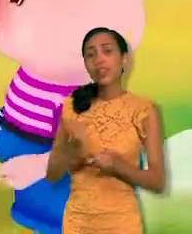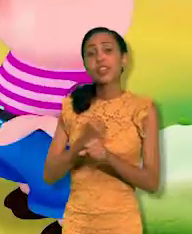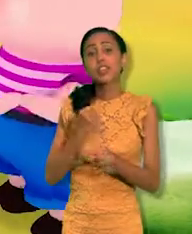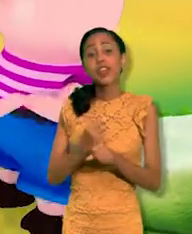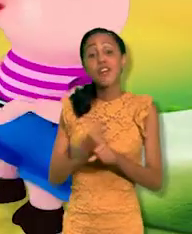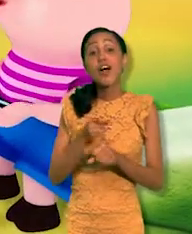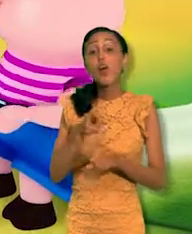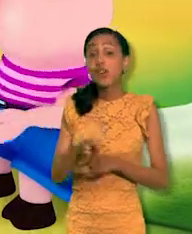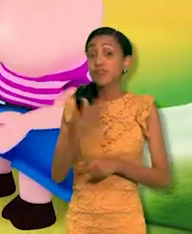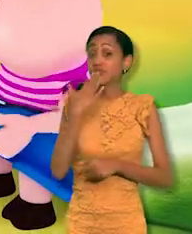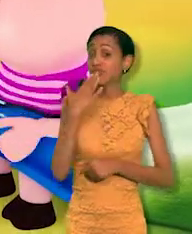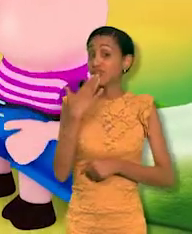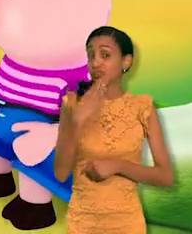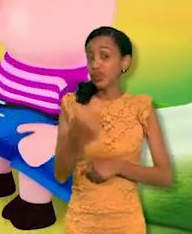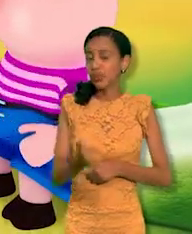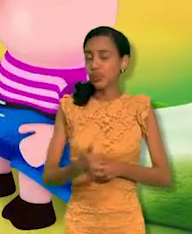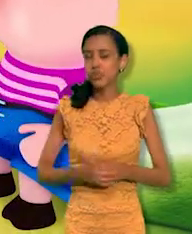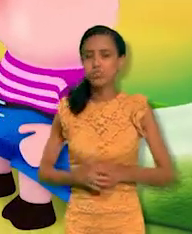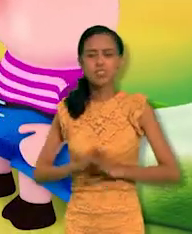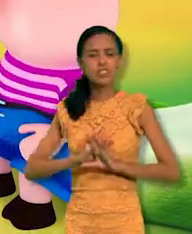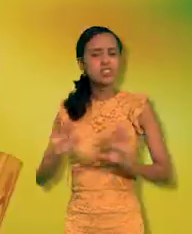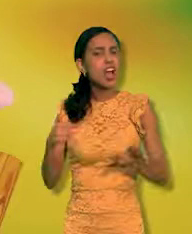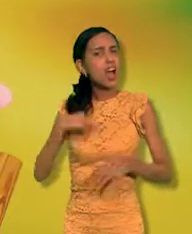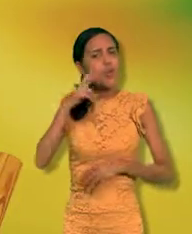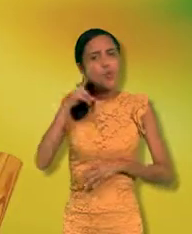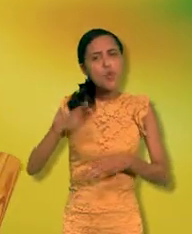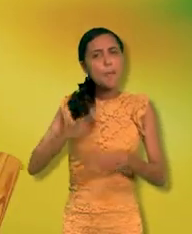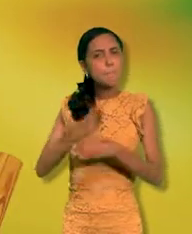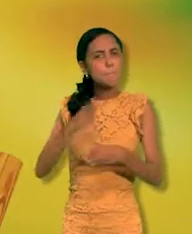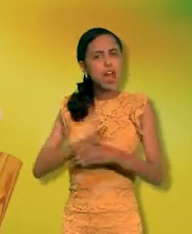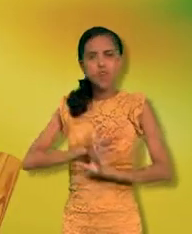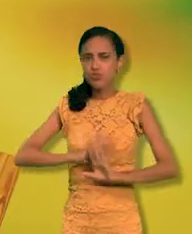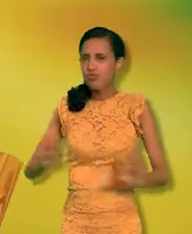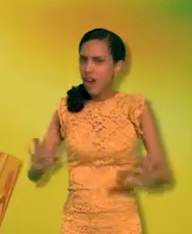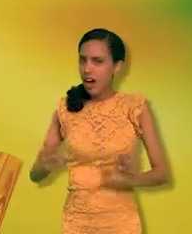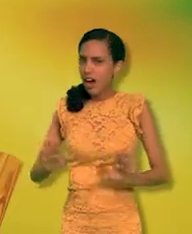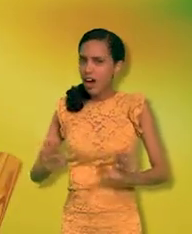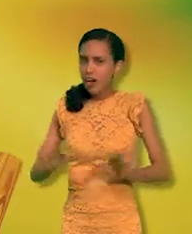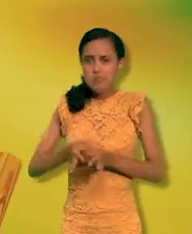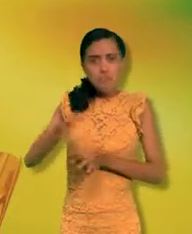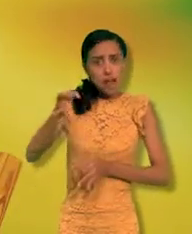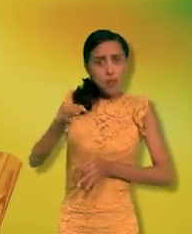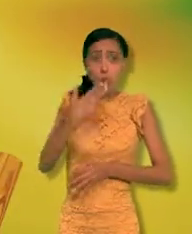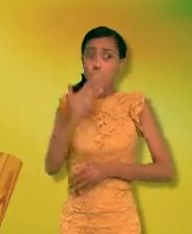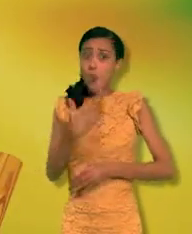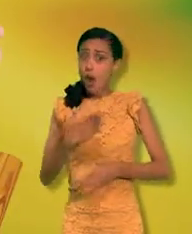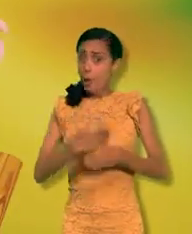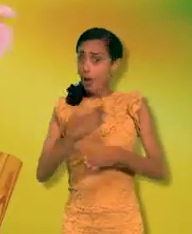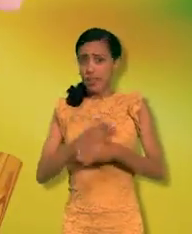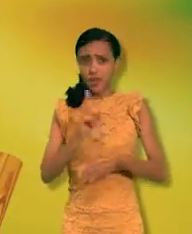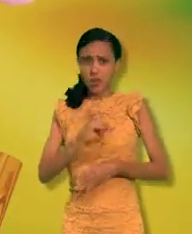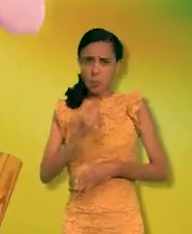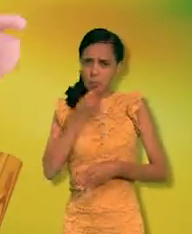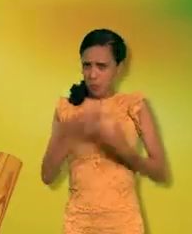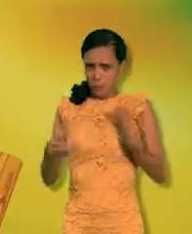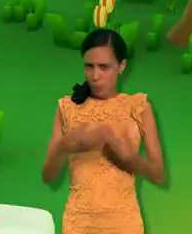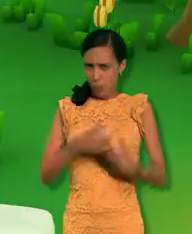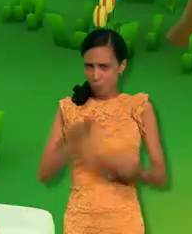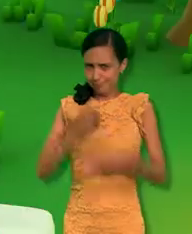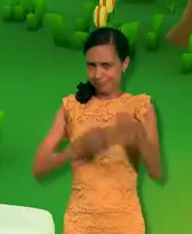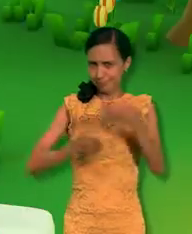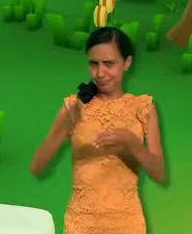Esa es la ventaja. Ya yo busqué los palos y la madera, que no será buena, pero es de primera.